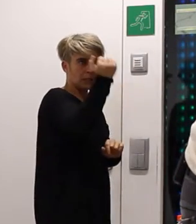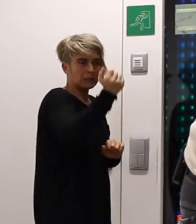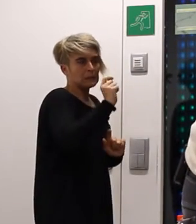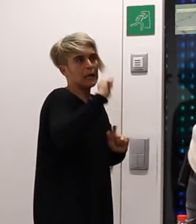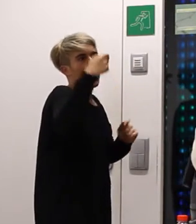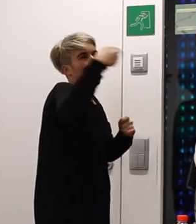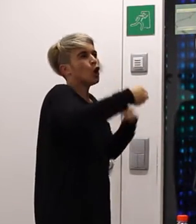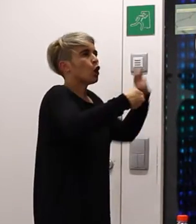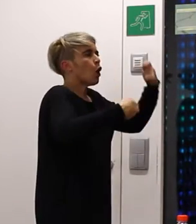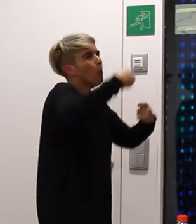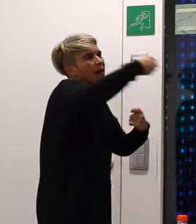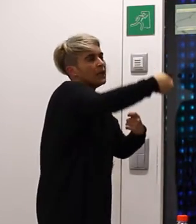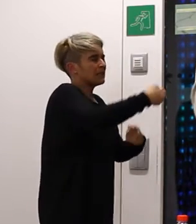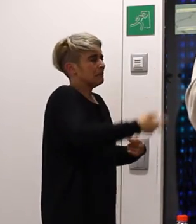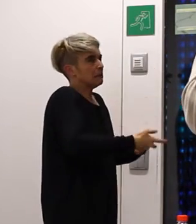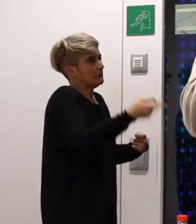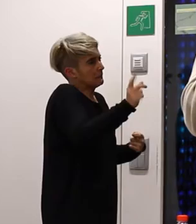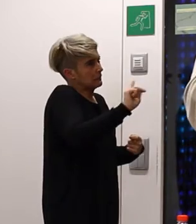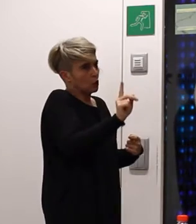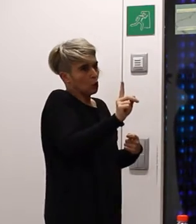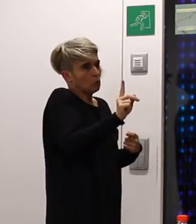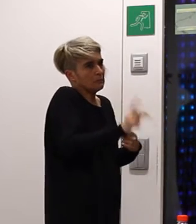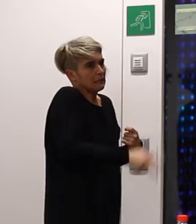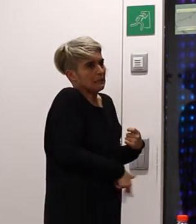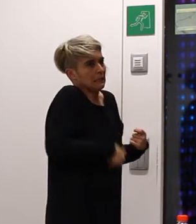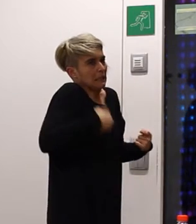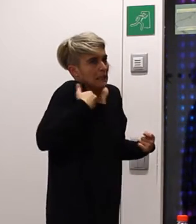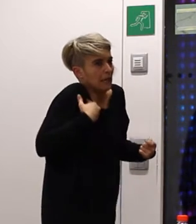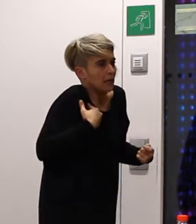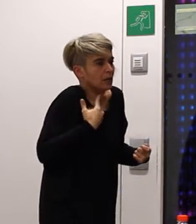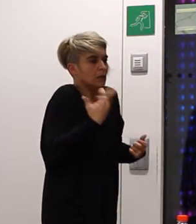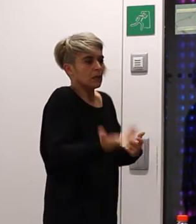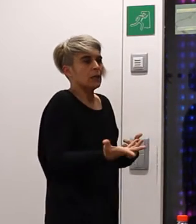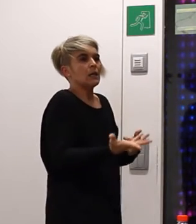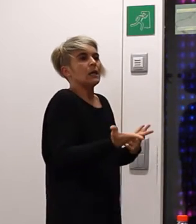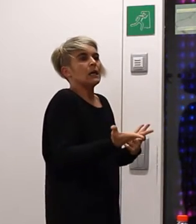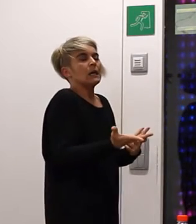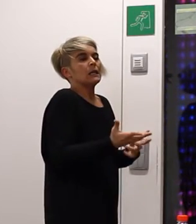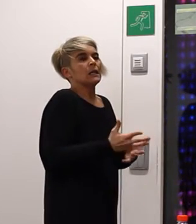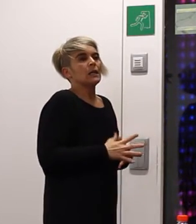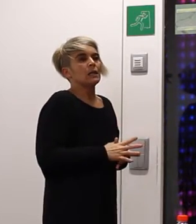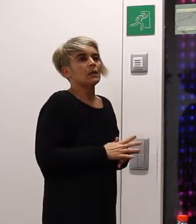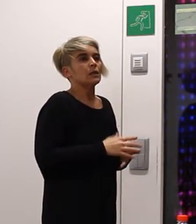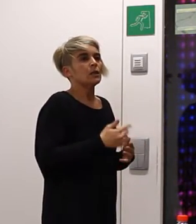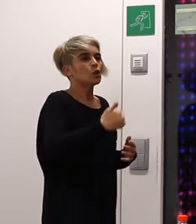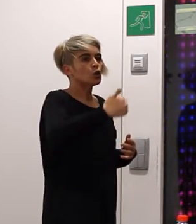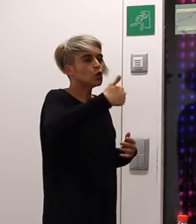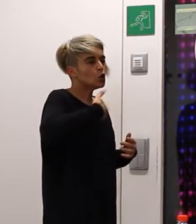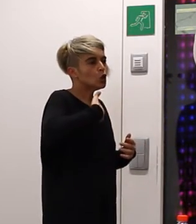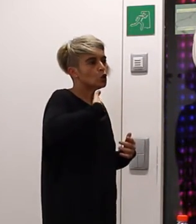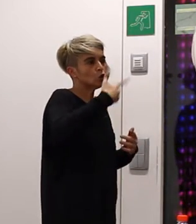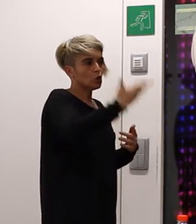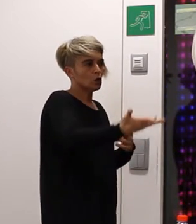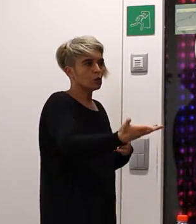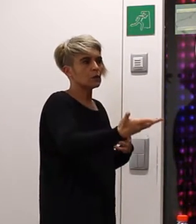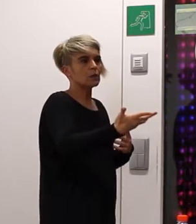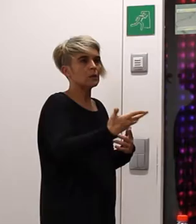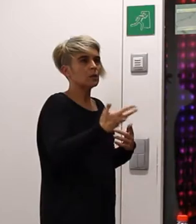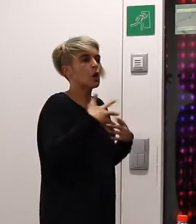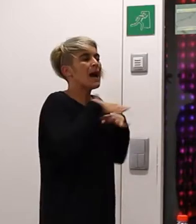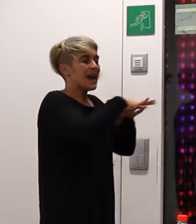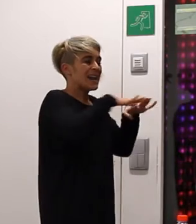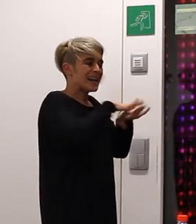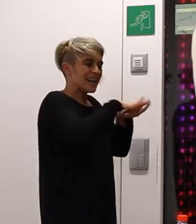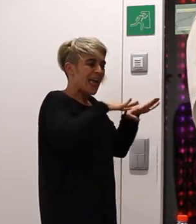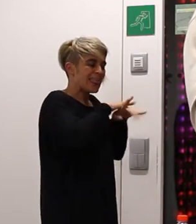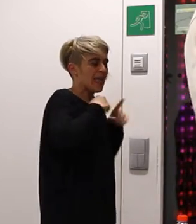un porcentaje más alto de cooperativas eléctricas y algunas centenarias del Estado español. y además que tienen la suerte de tener las redes de distribución